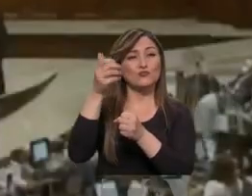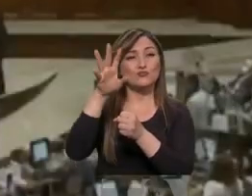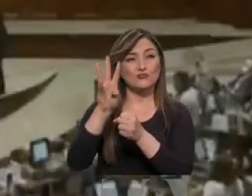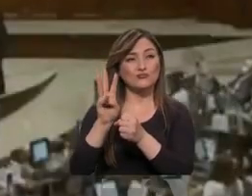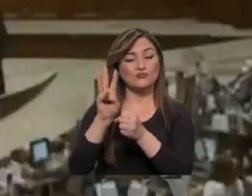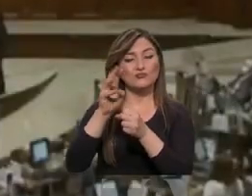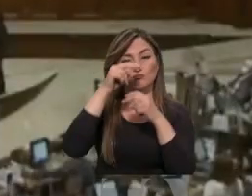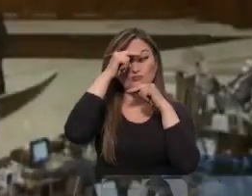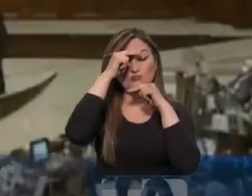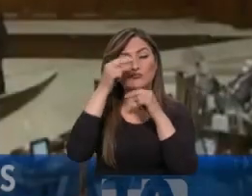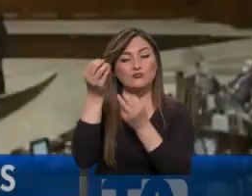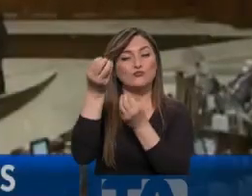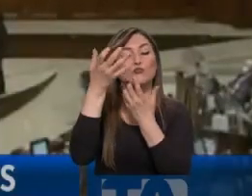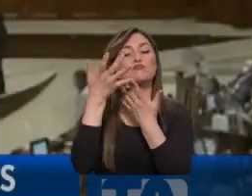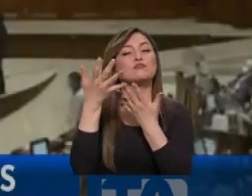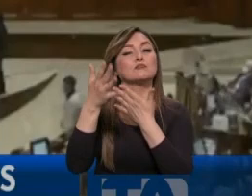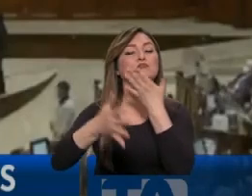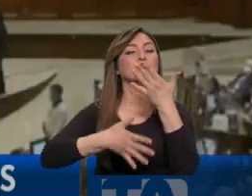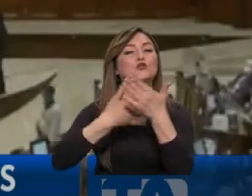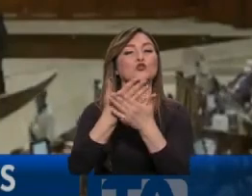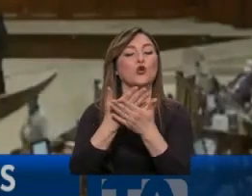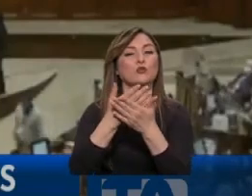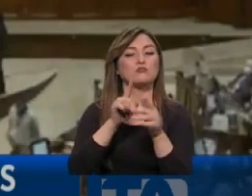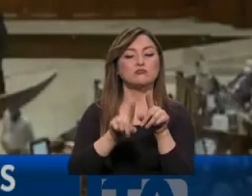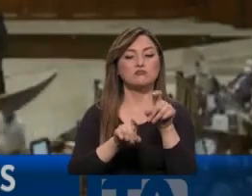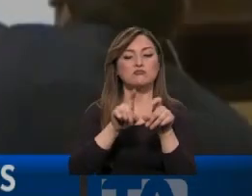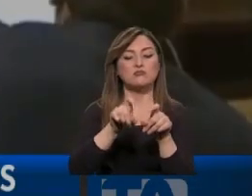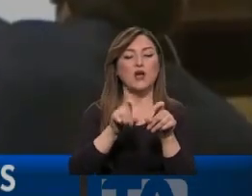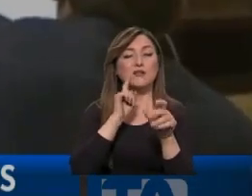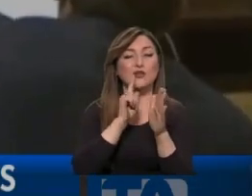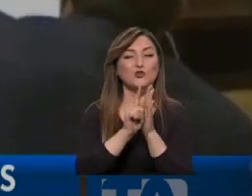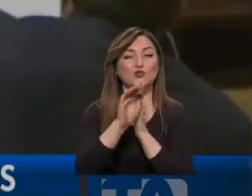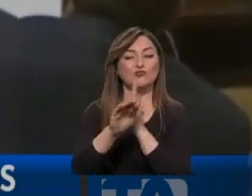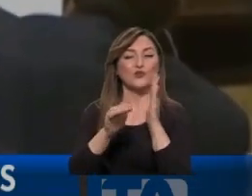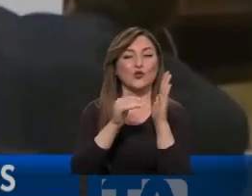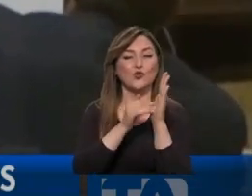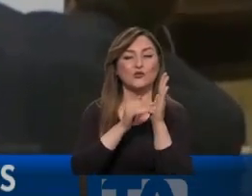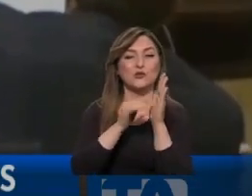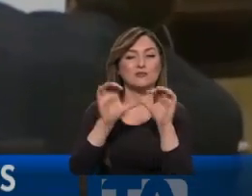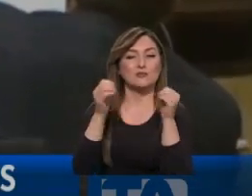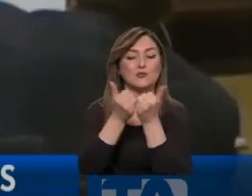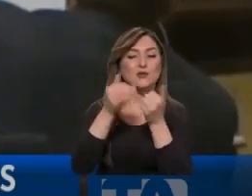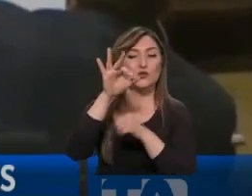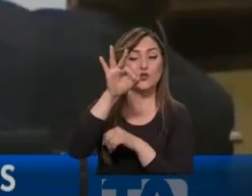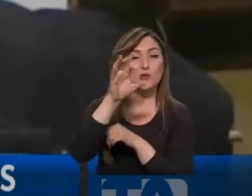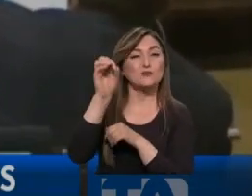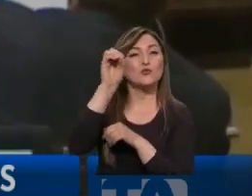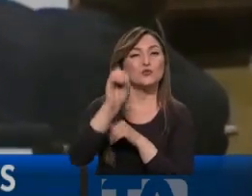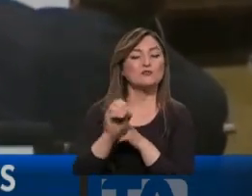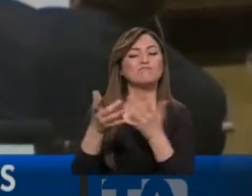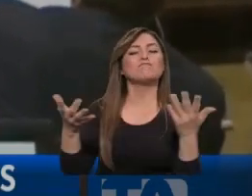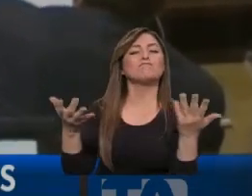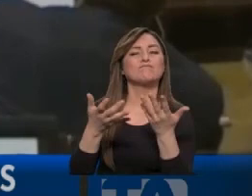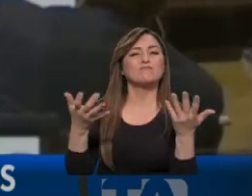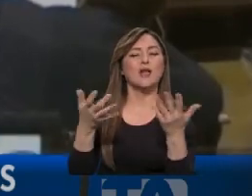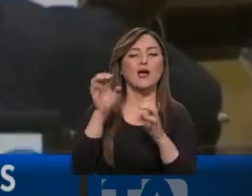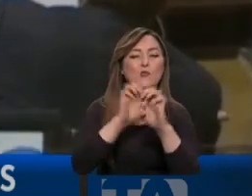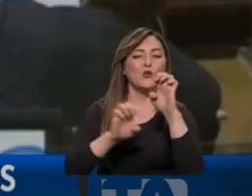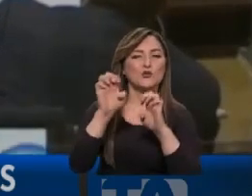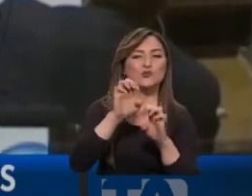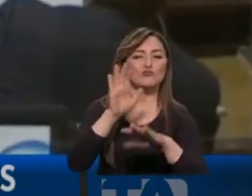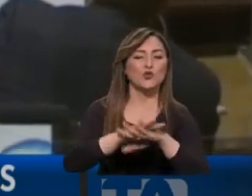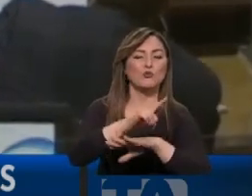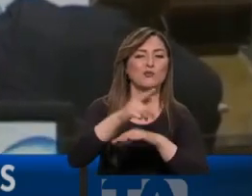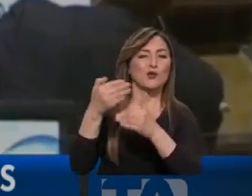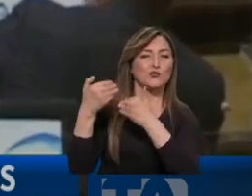Este noticiero pudo conocer que todos tienen expedientes abiertos, que el 90% de ellos son exámenes con responsabilidades ya confirmadas